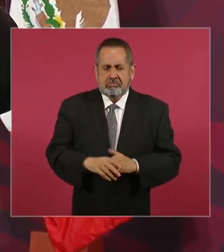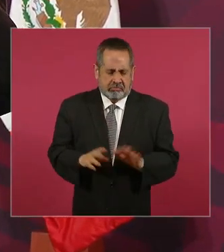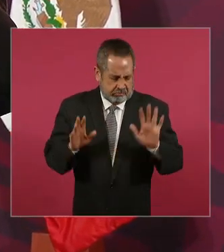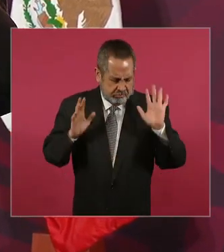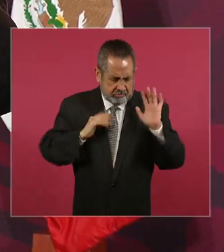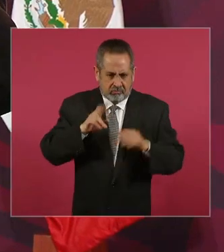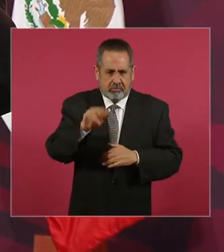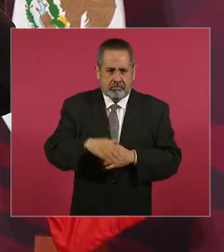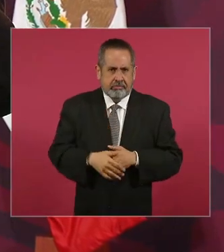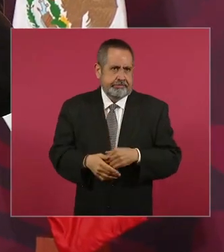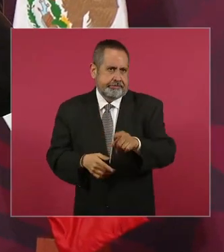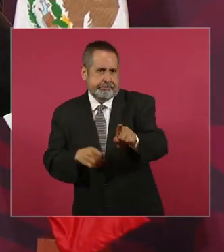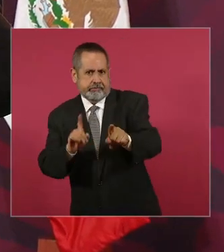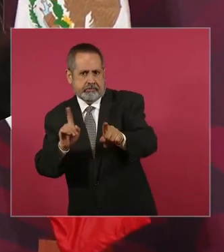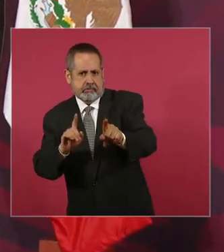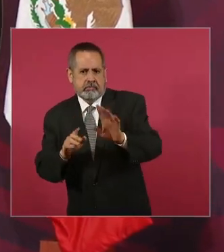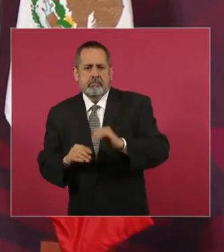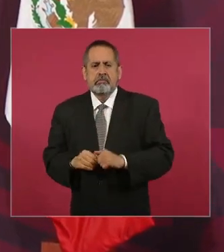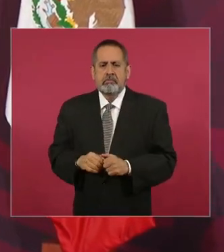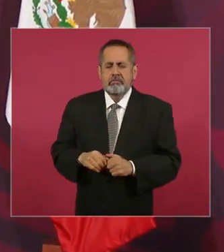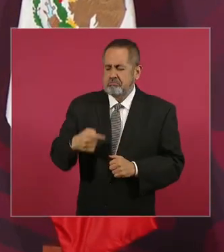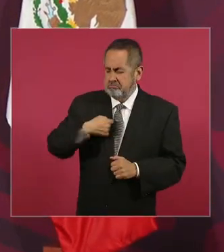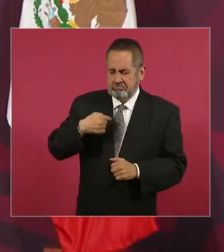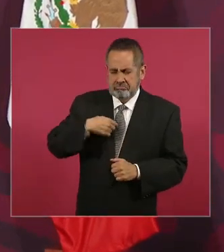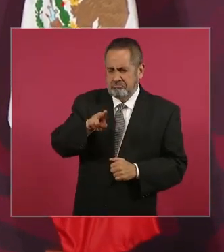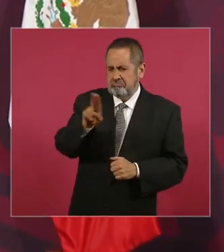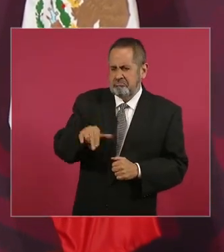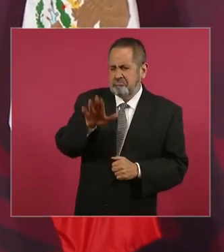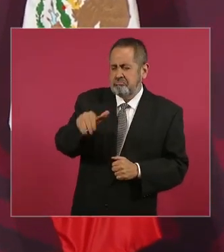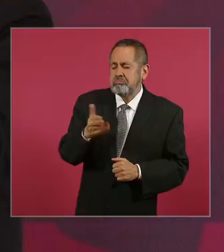Nunca, nunca. Y